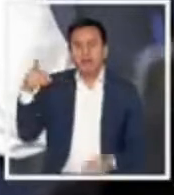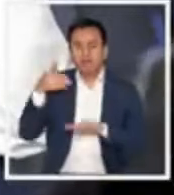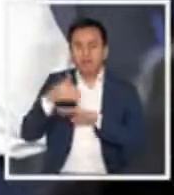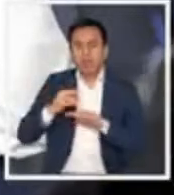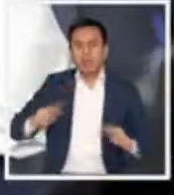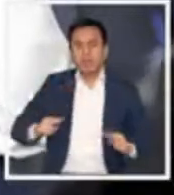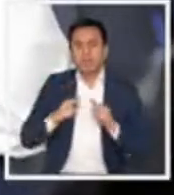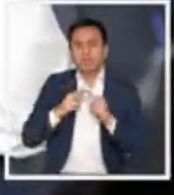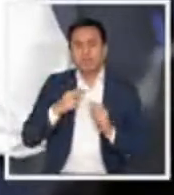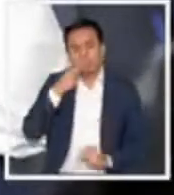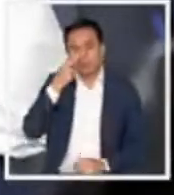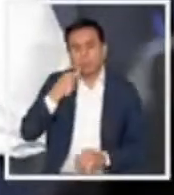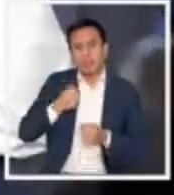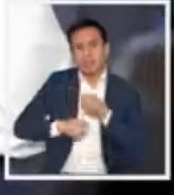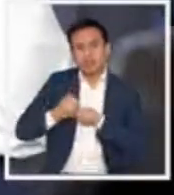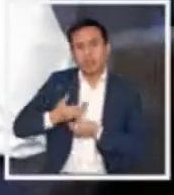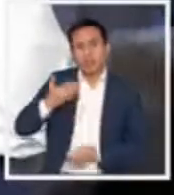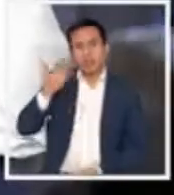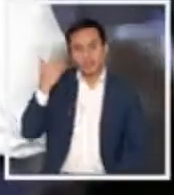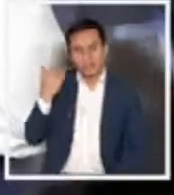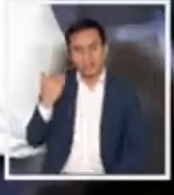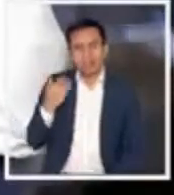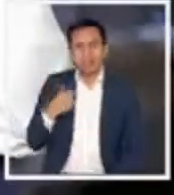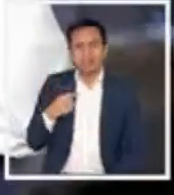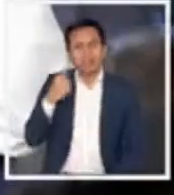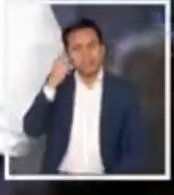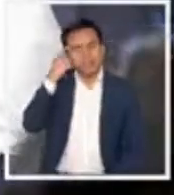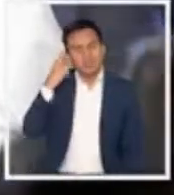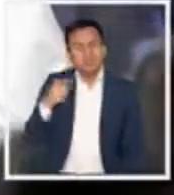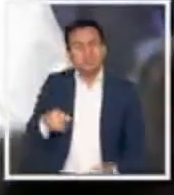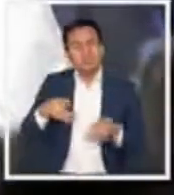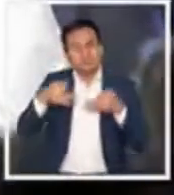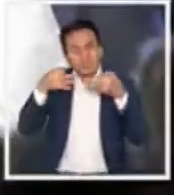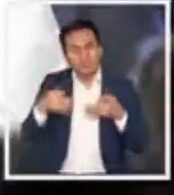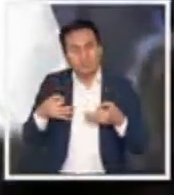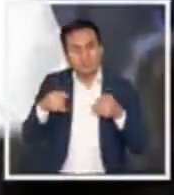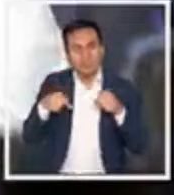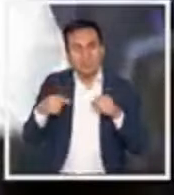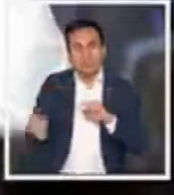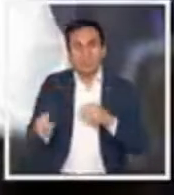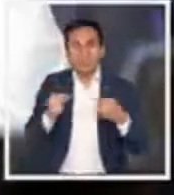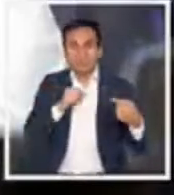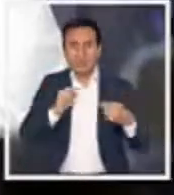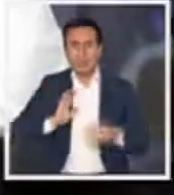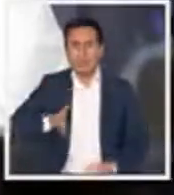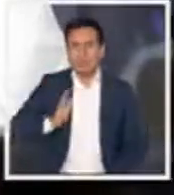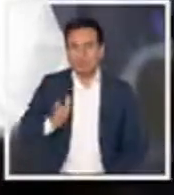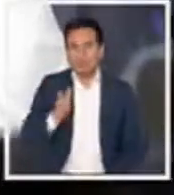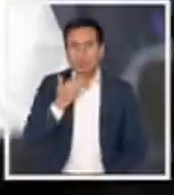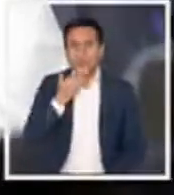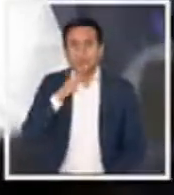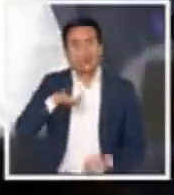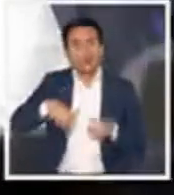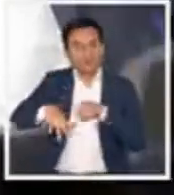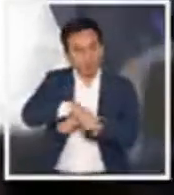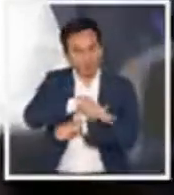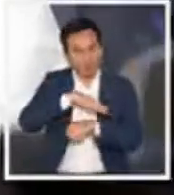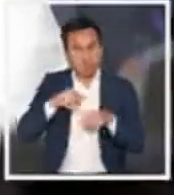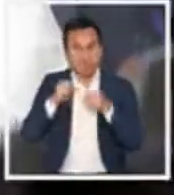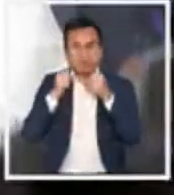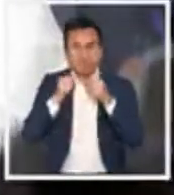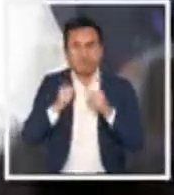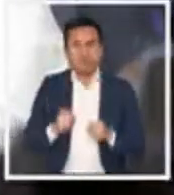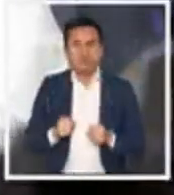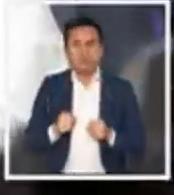en noviembre pasado. Y espero sinceramente que este debate continúe en las mejores condiciones